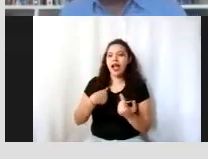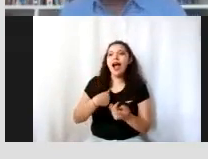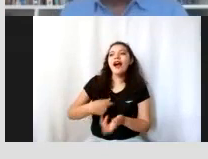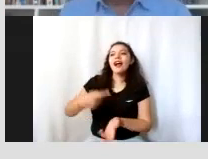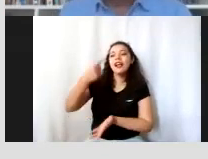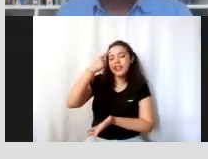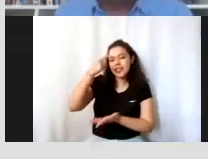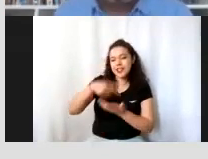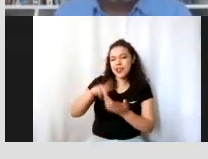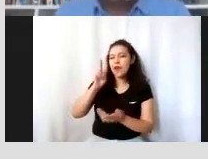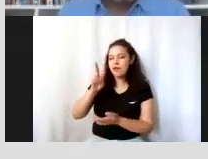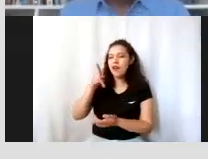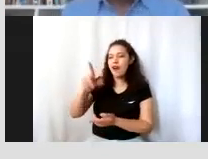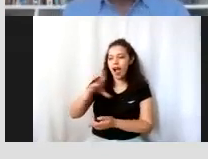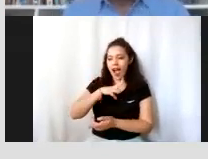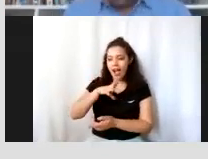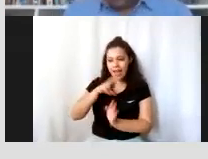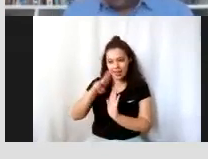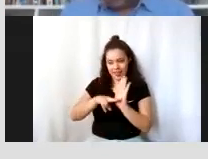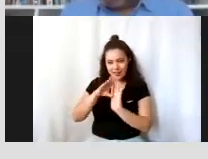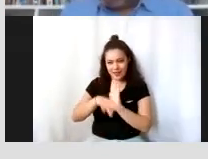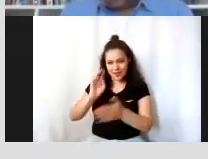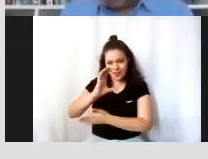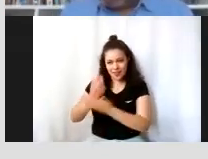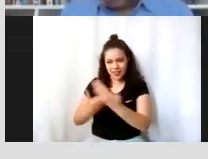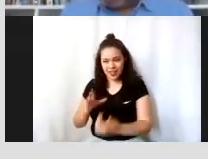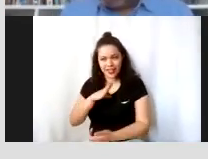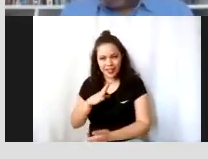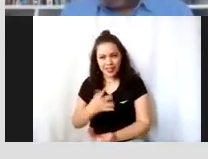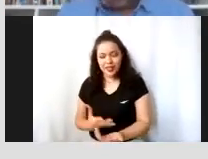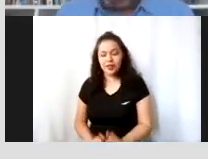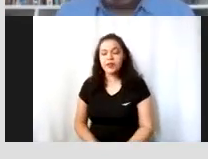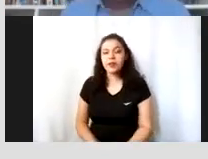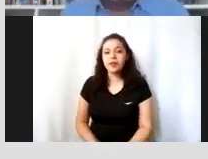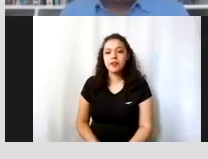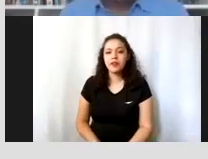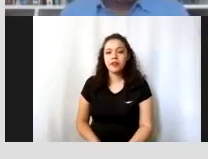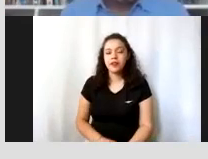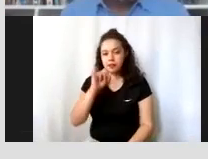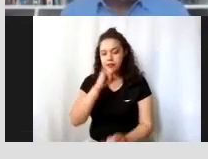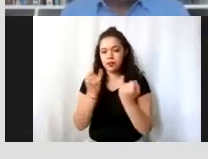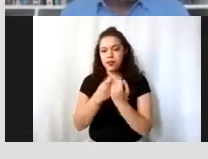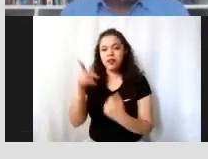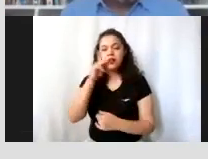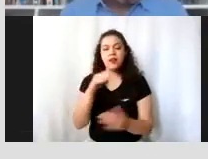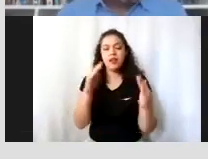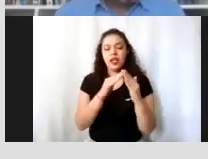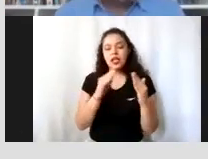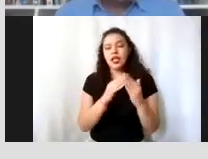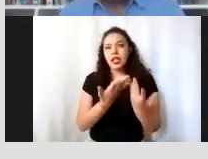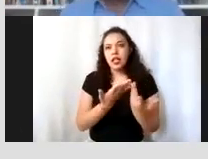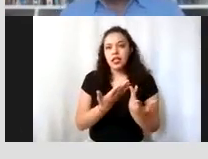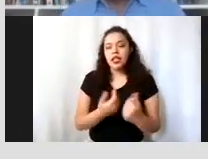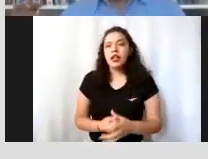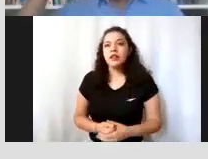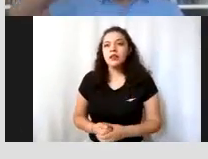datos patrimoniales míos. También en el comprobante de domicilio se pueden inferir, como les decía,